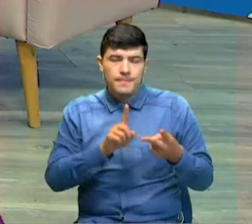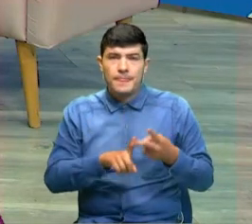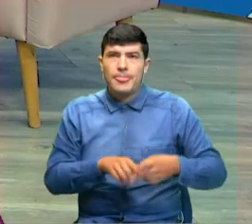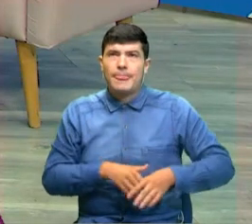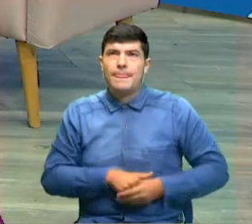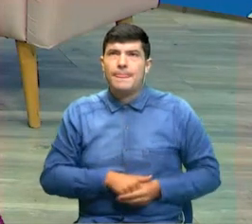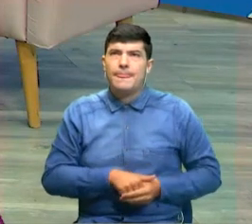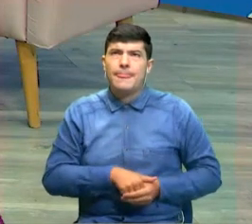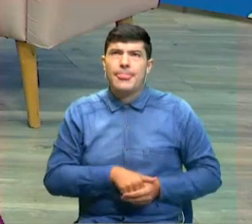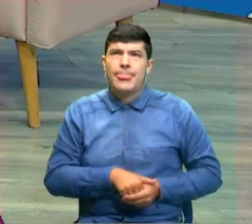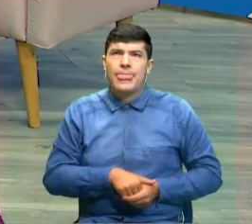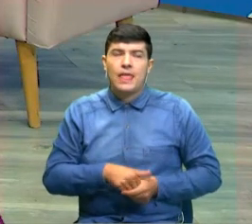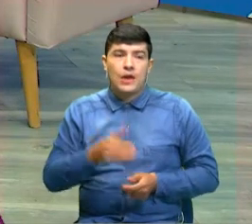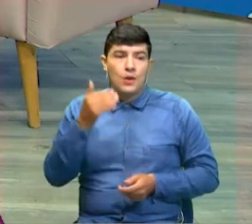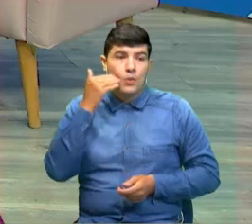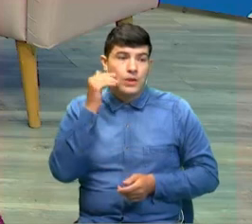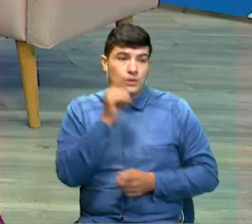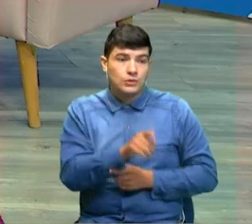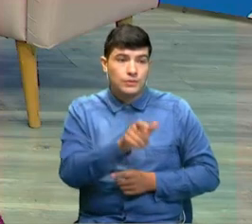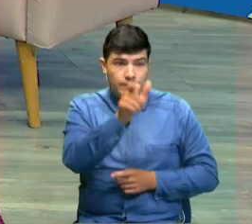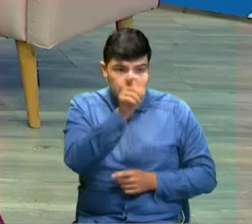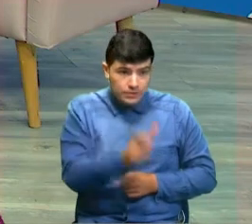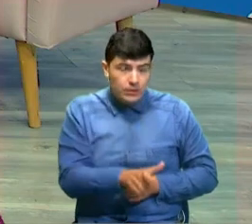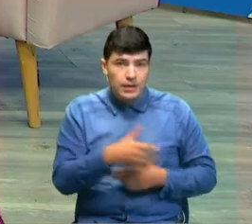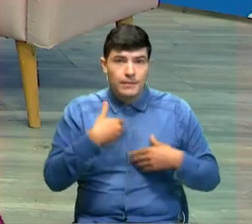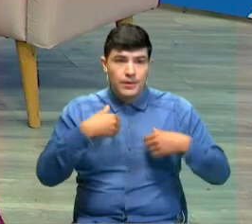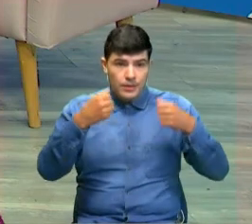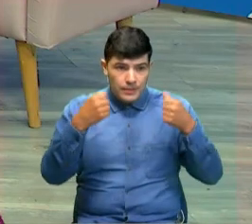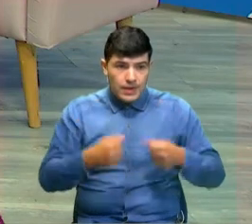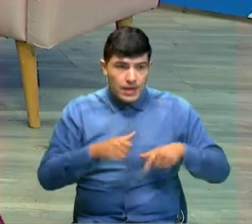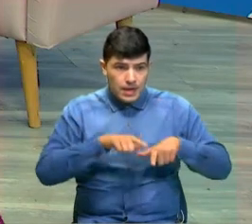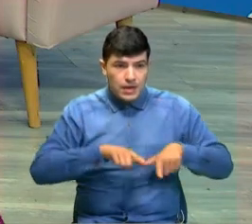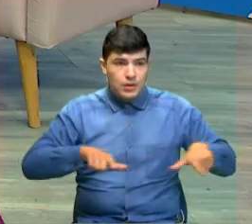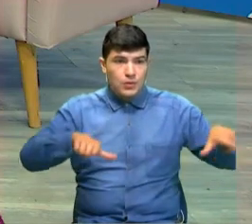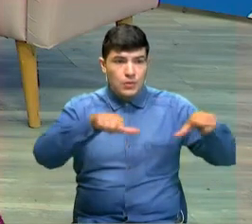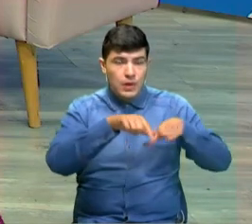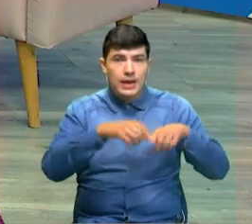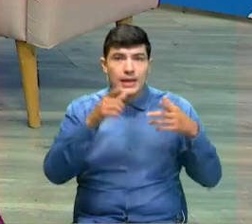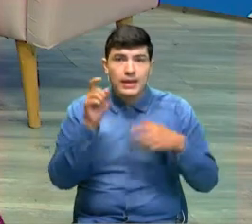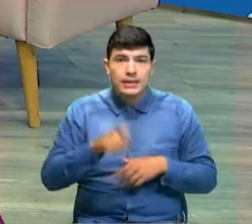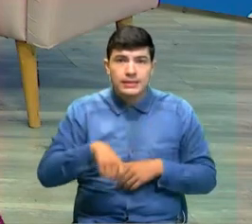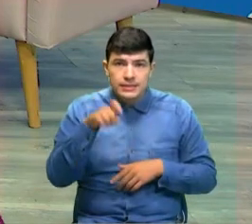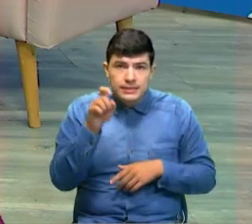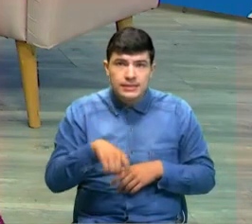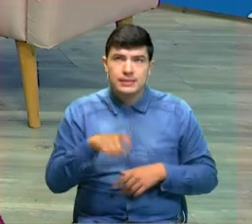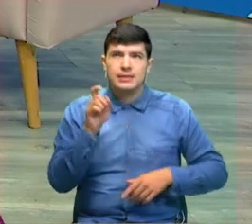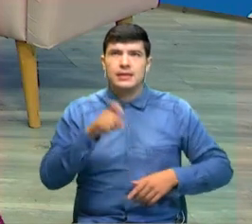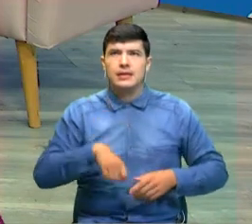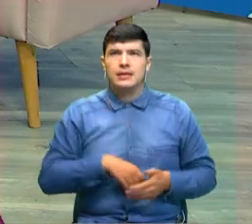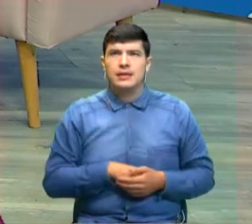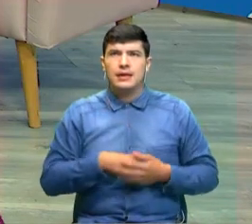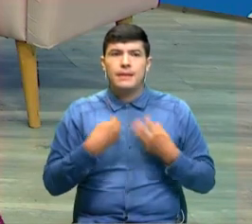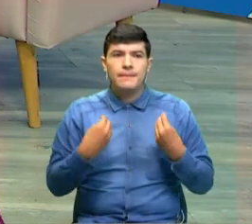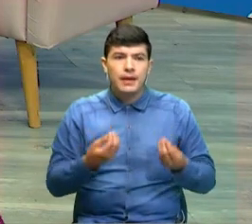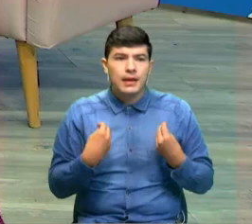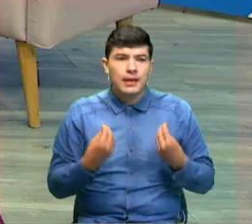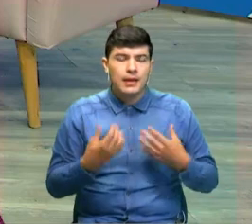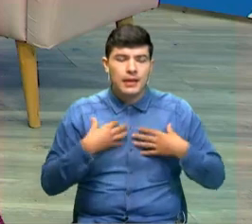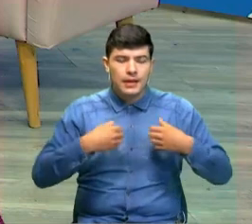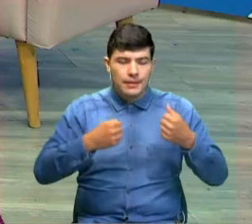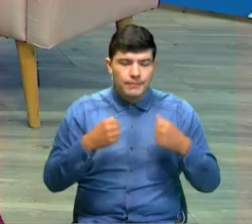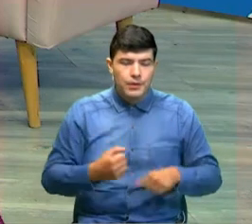Dos, cuando la persona que es el propietario del inmueble la requiera para su propio